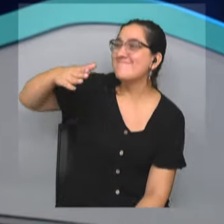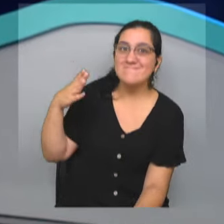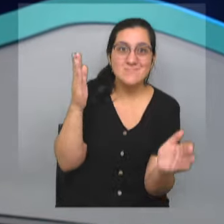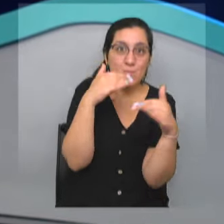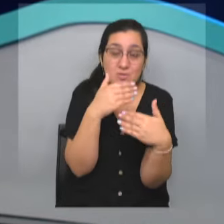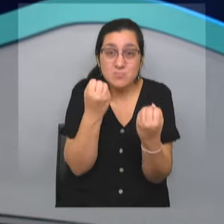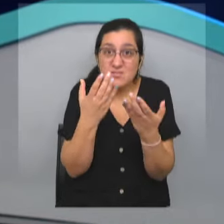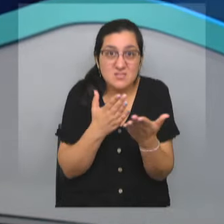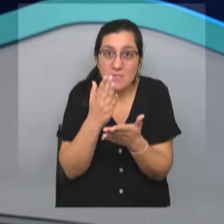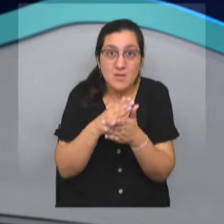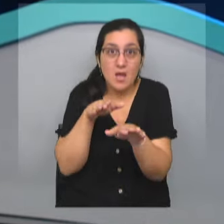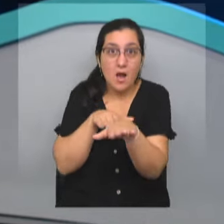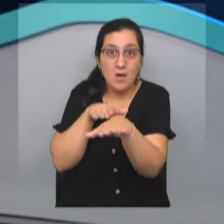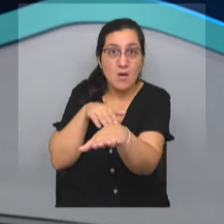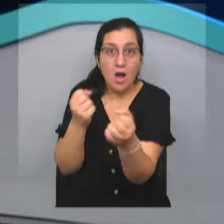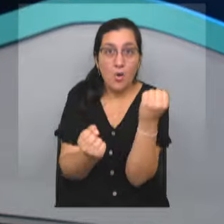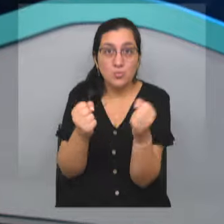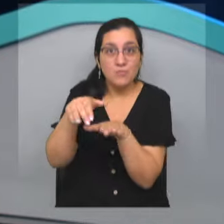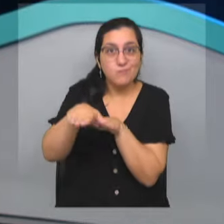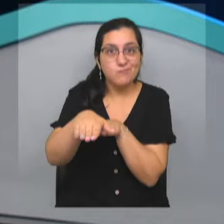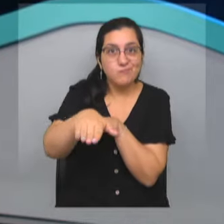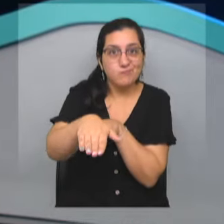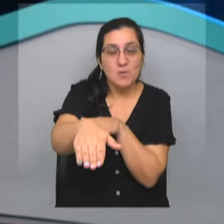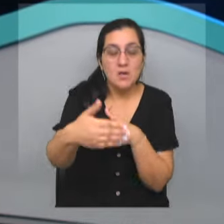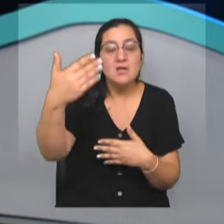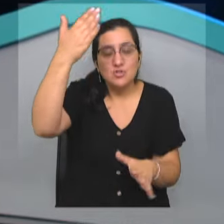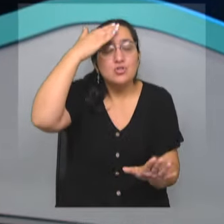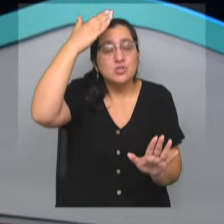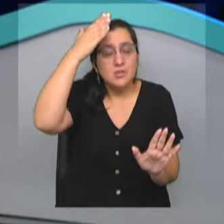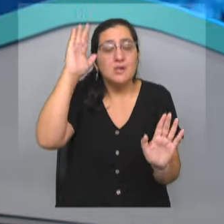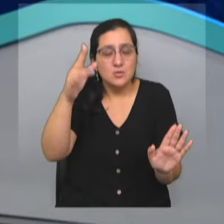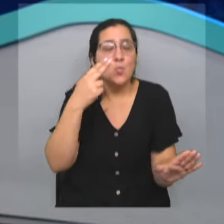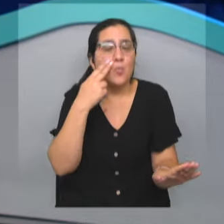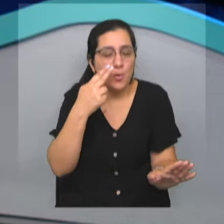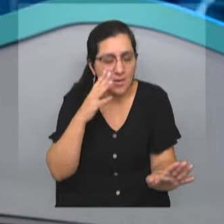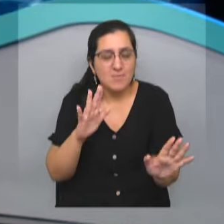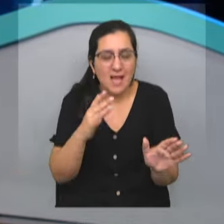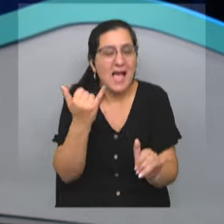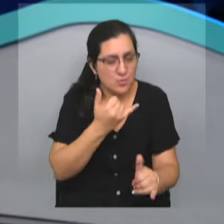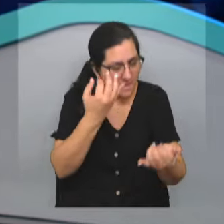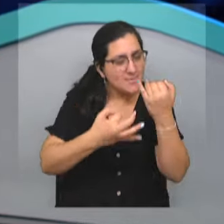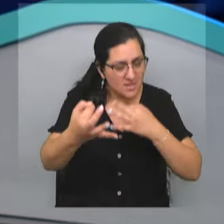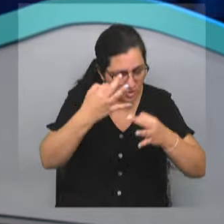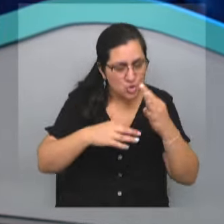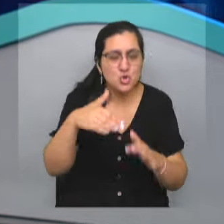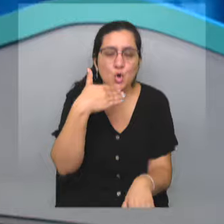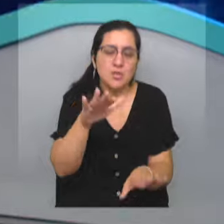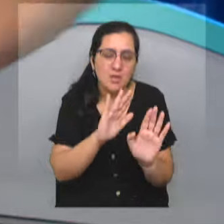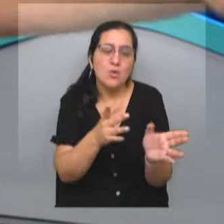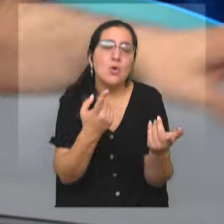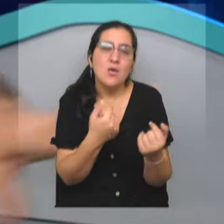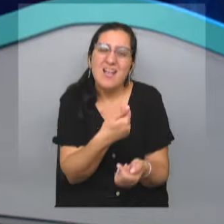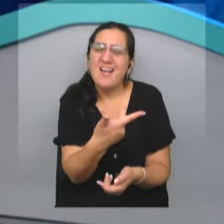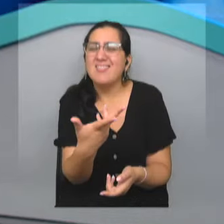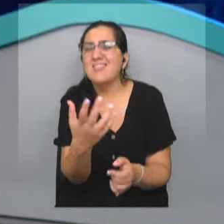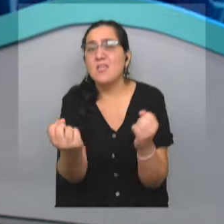Bueno, acá no lo ves porque están los autos estacionados. Yo sé que es un problema, tiene toda una explicación y un problema de cantidad